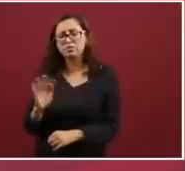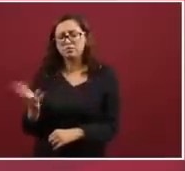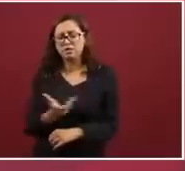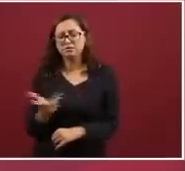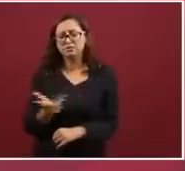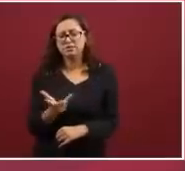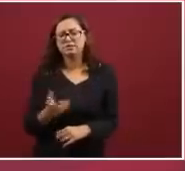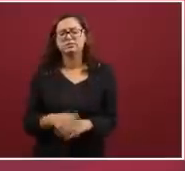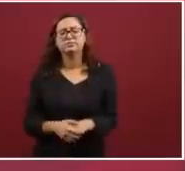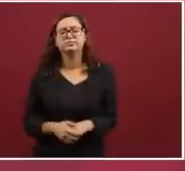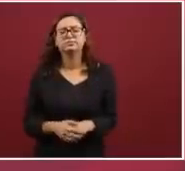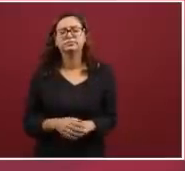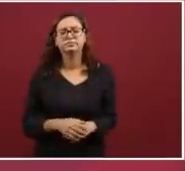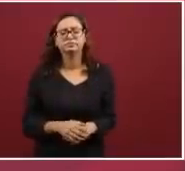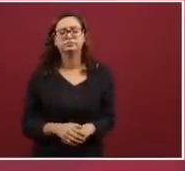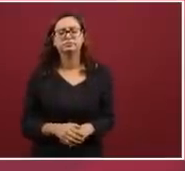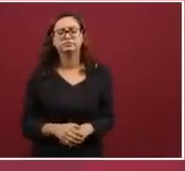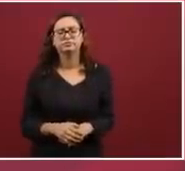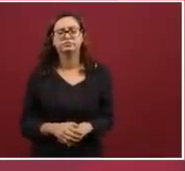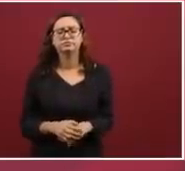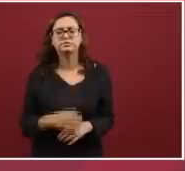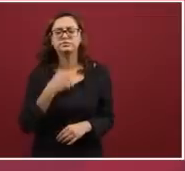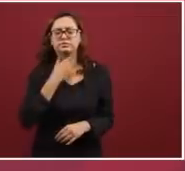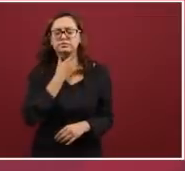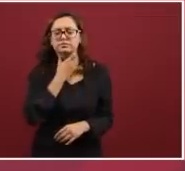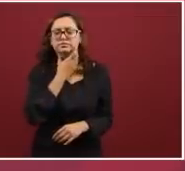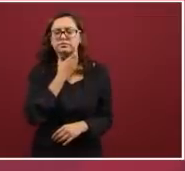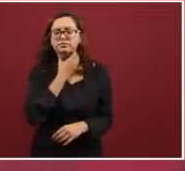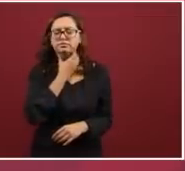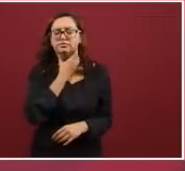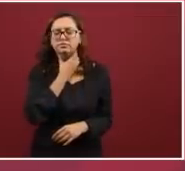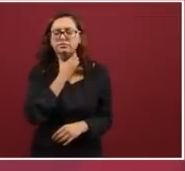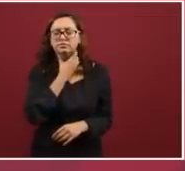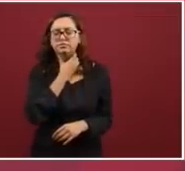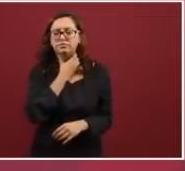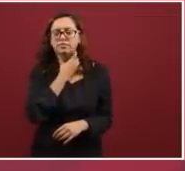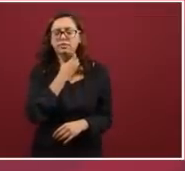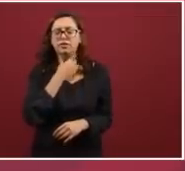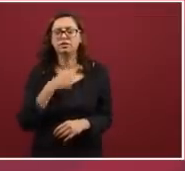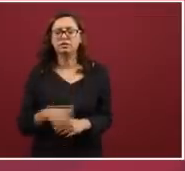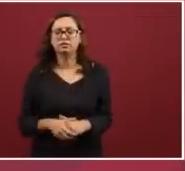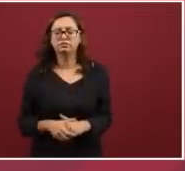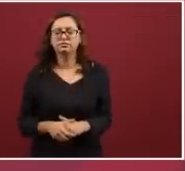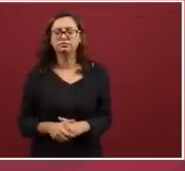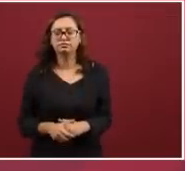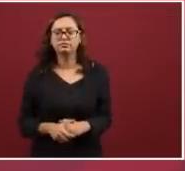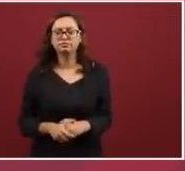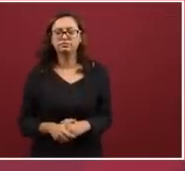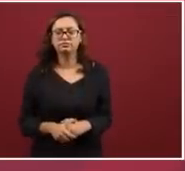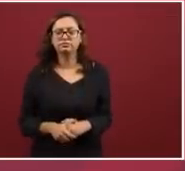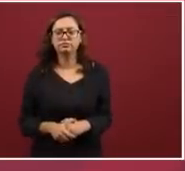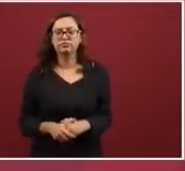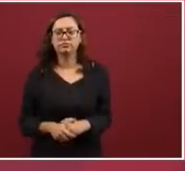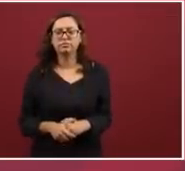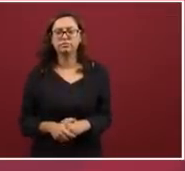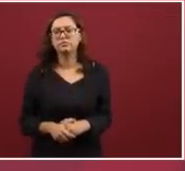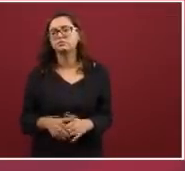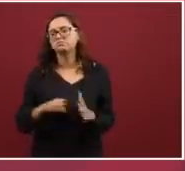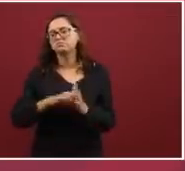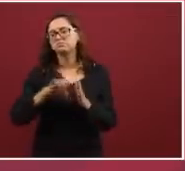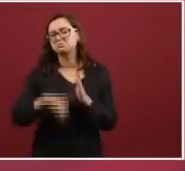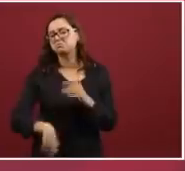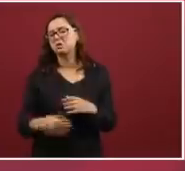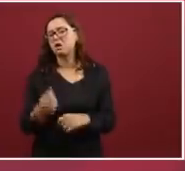Por ejemplo, hay cosas que se han llevado a cabo